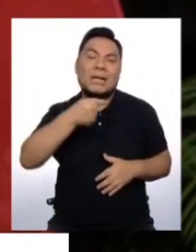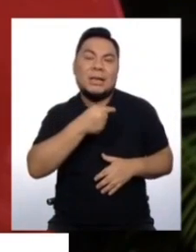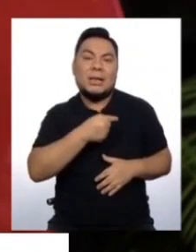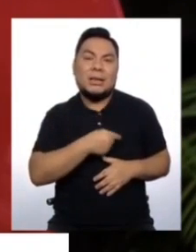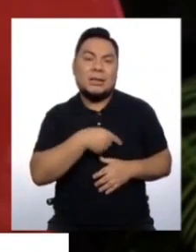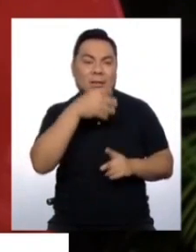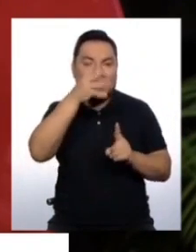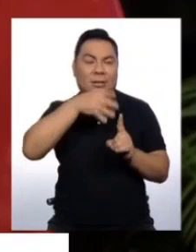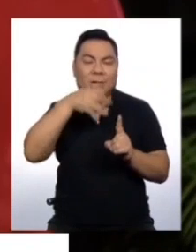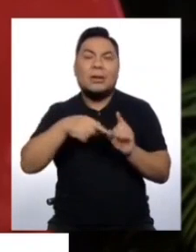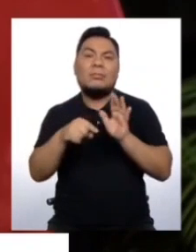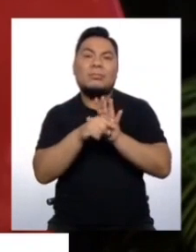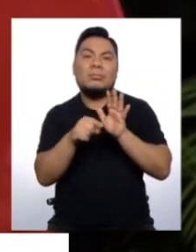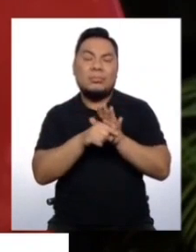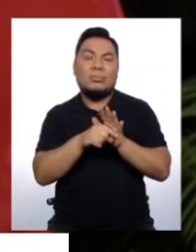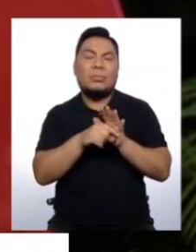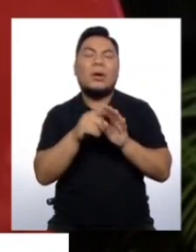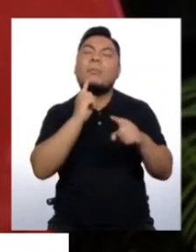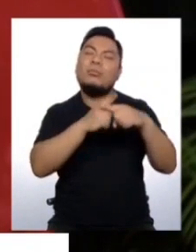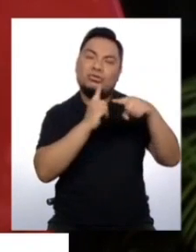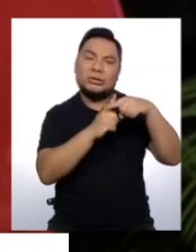positivos. Entonces,